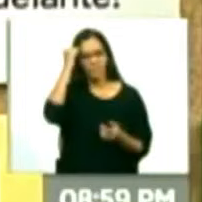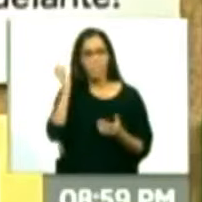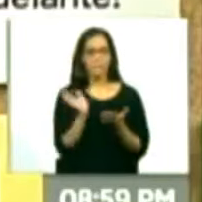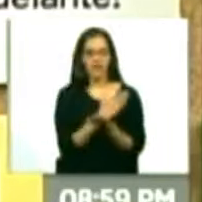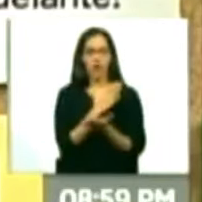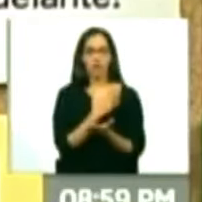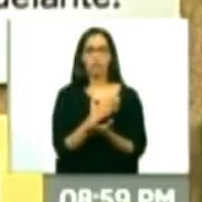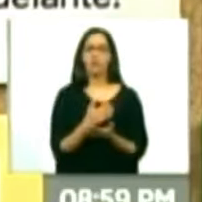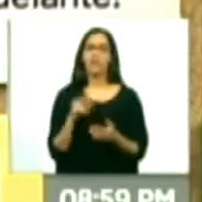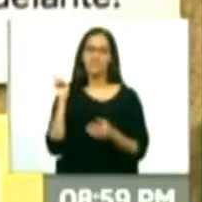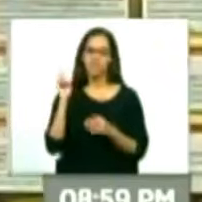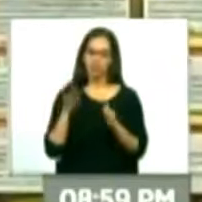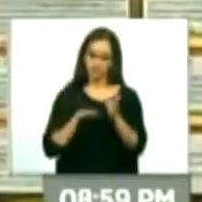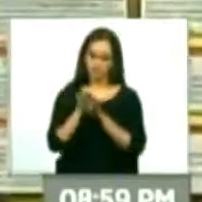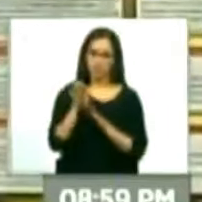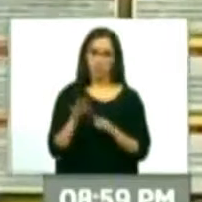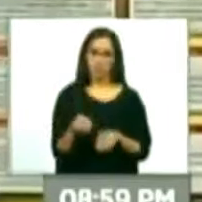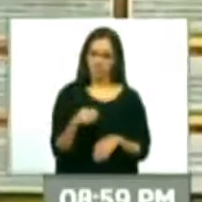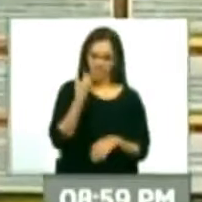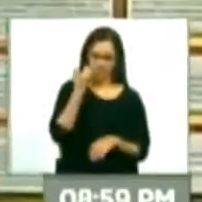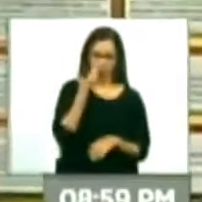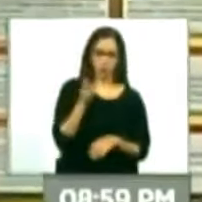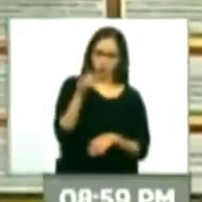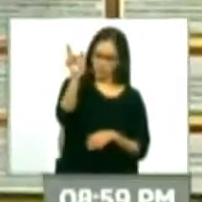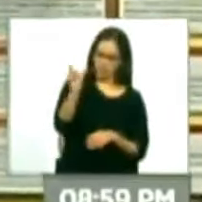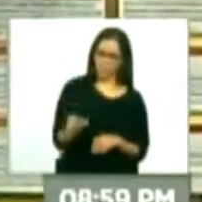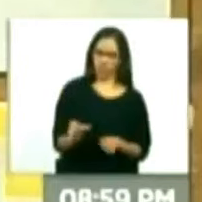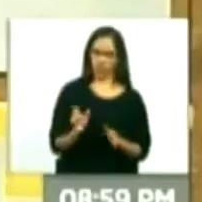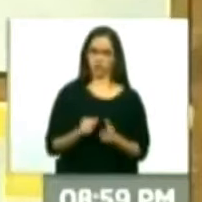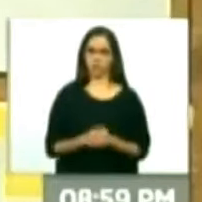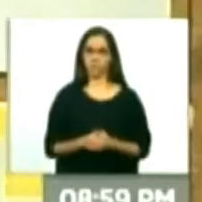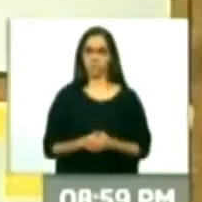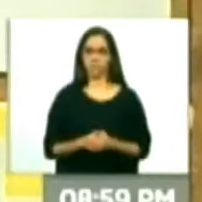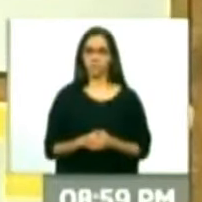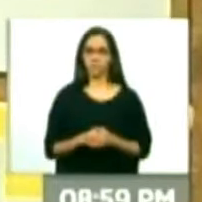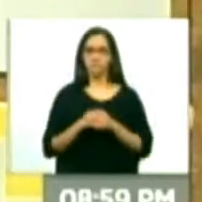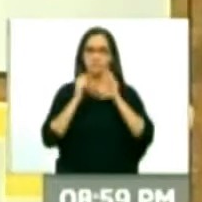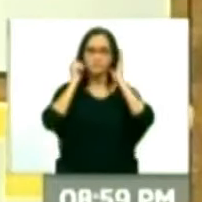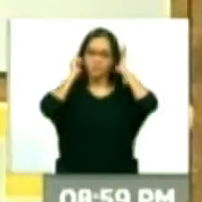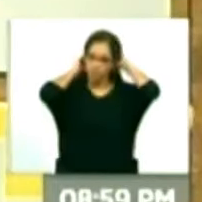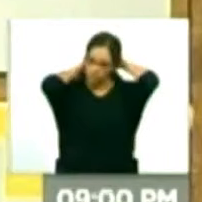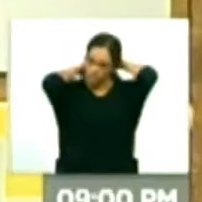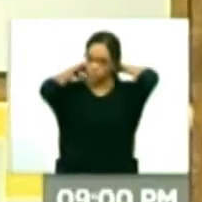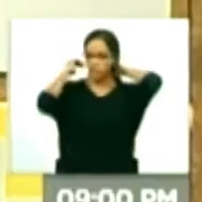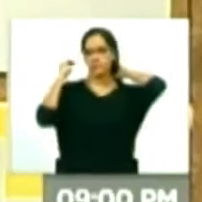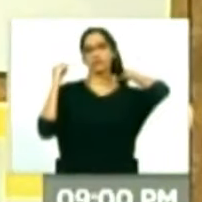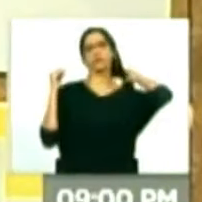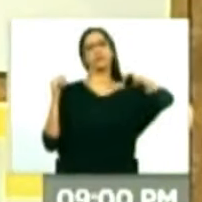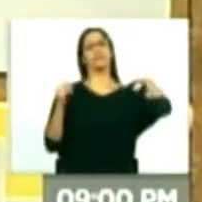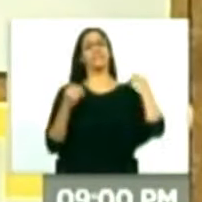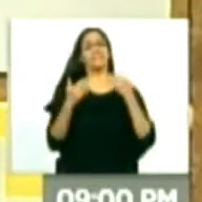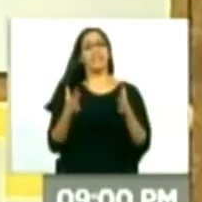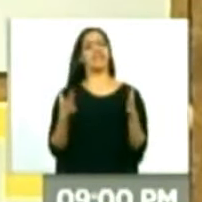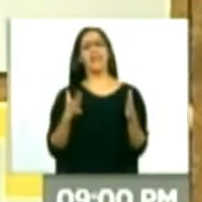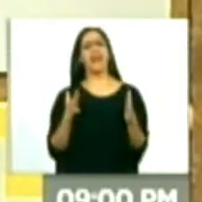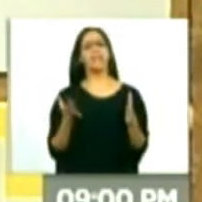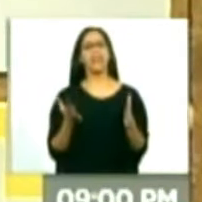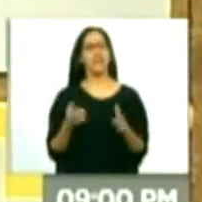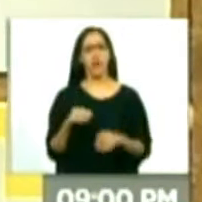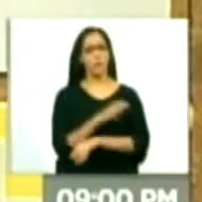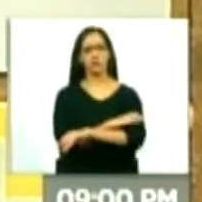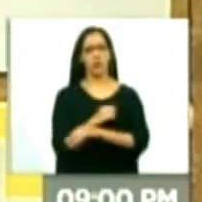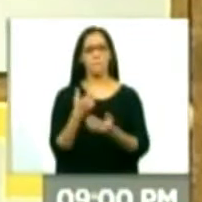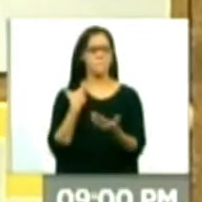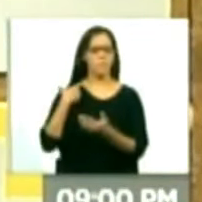salga adelante. ¡Qué grosero ese señor! Maduradas, desespero, si gana la oposición me voy de la presidencia, dejo